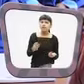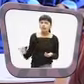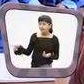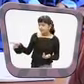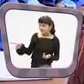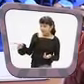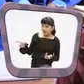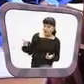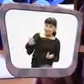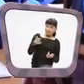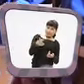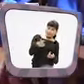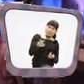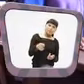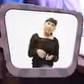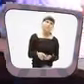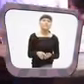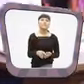¿Decir dónde está?